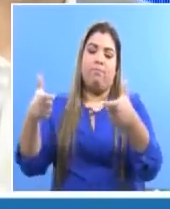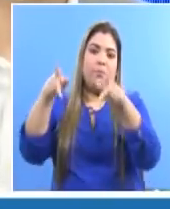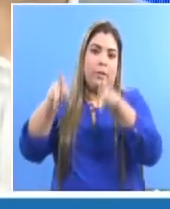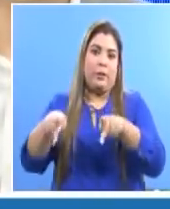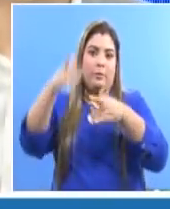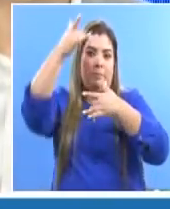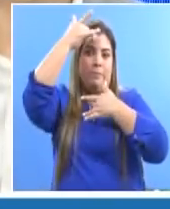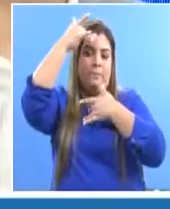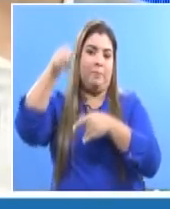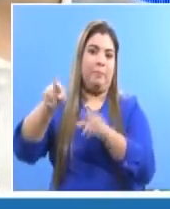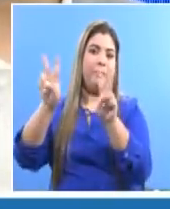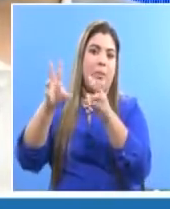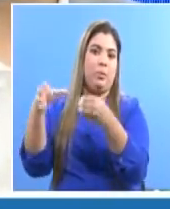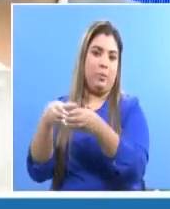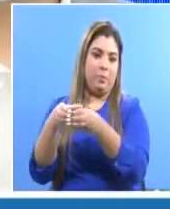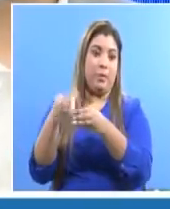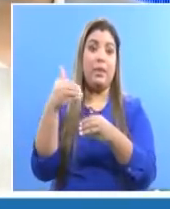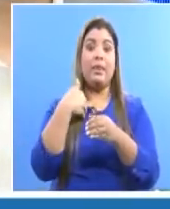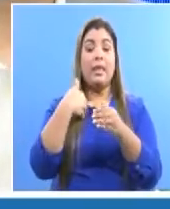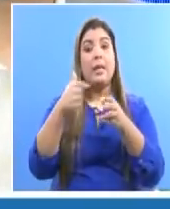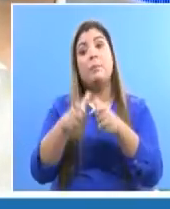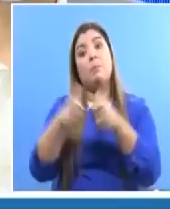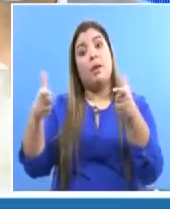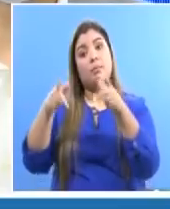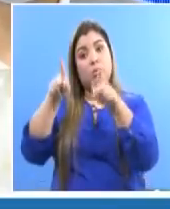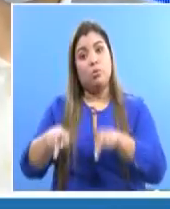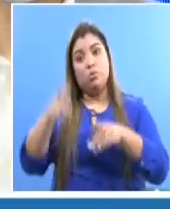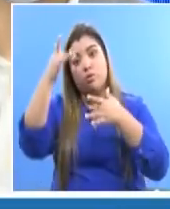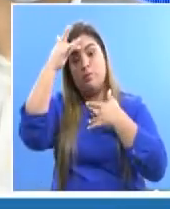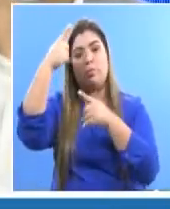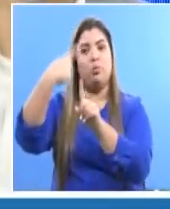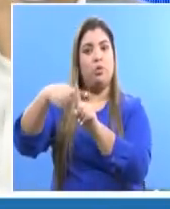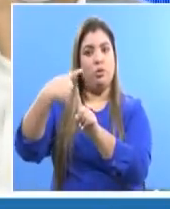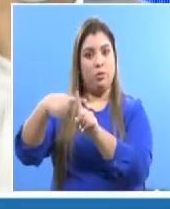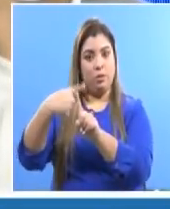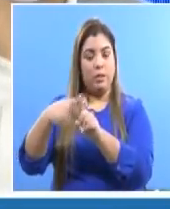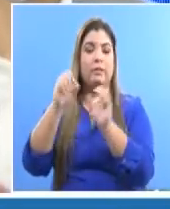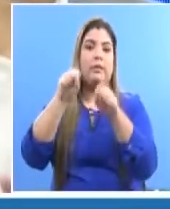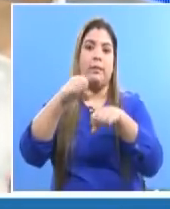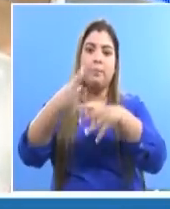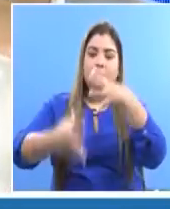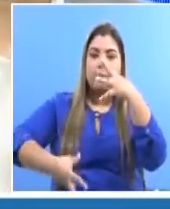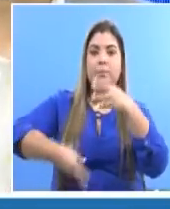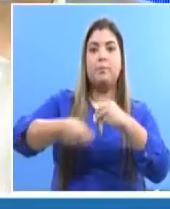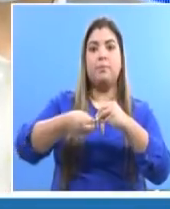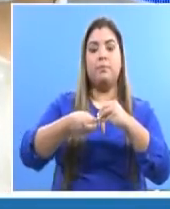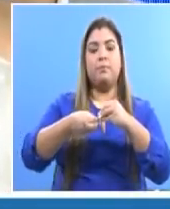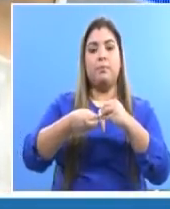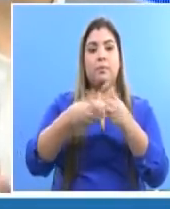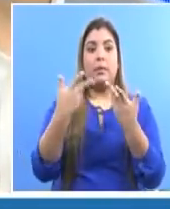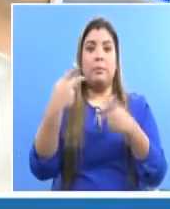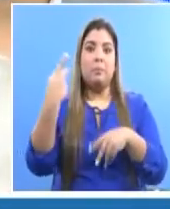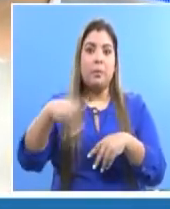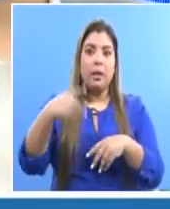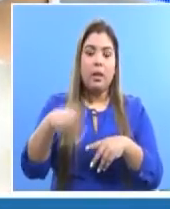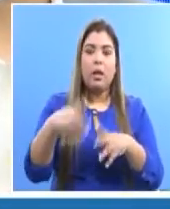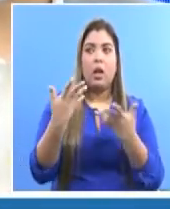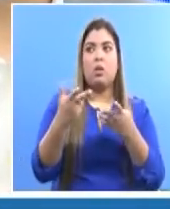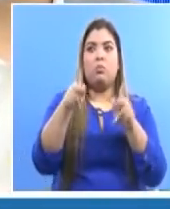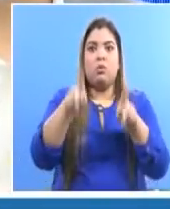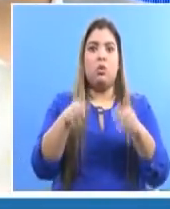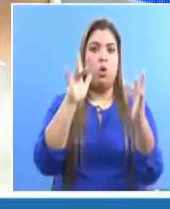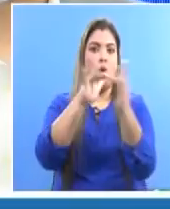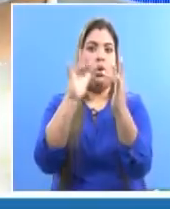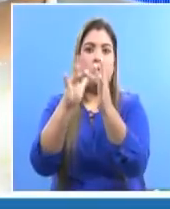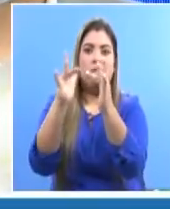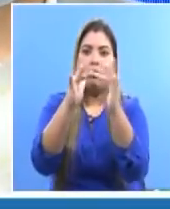contagio. Esto quiere decir que presentan más casos y también obviamente un mayor riesgo de que los contactos